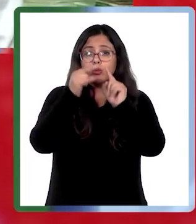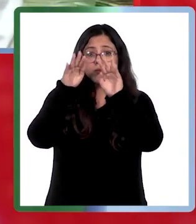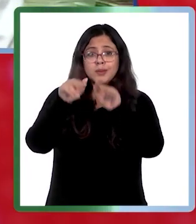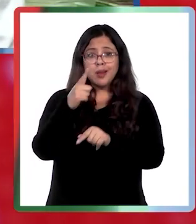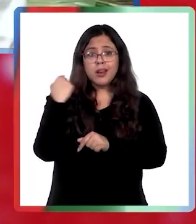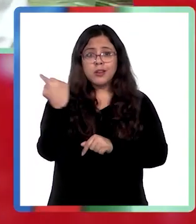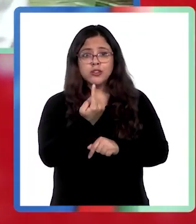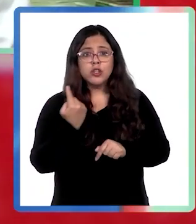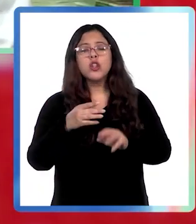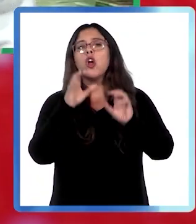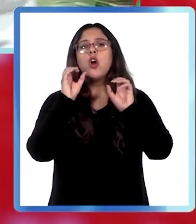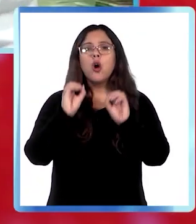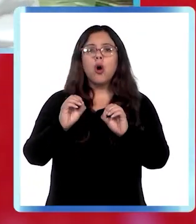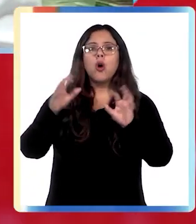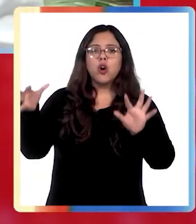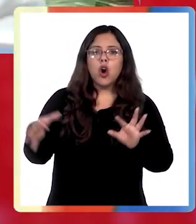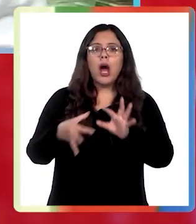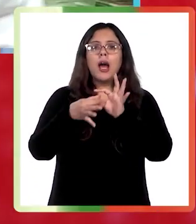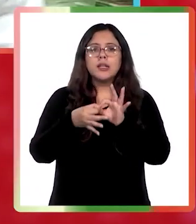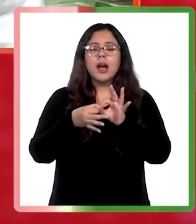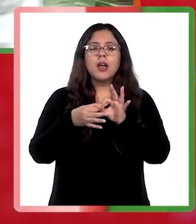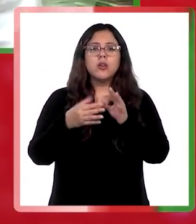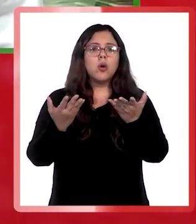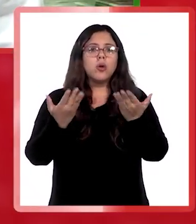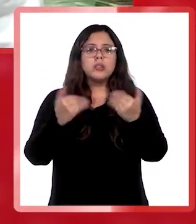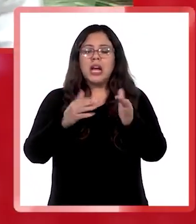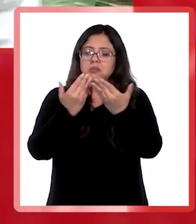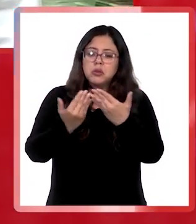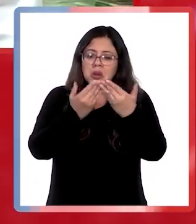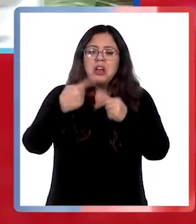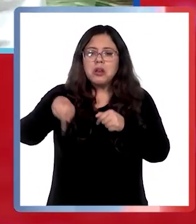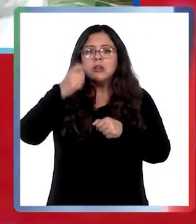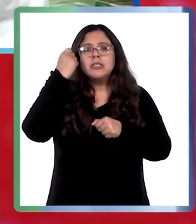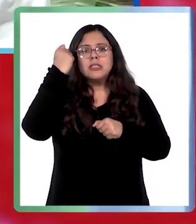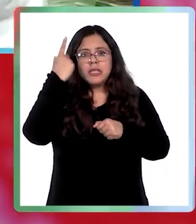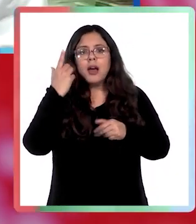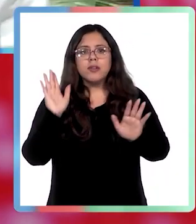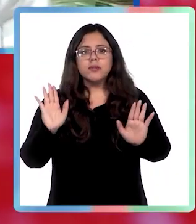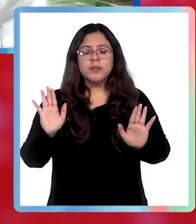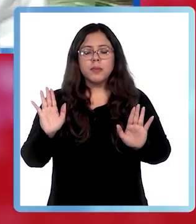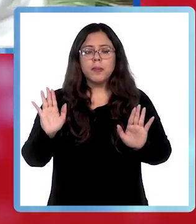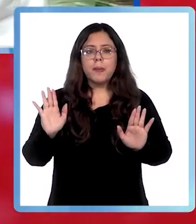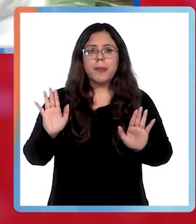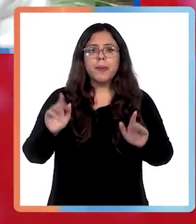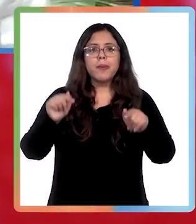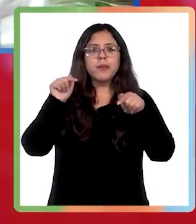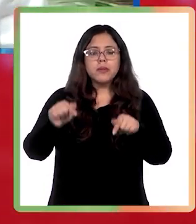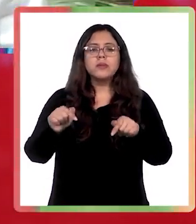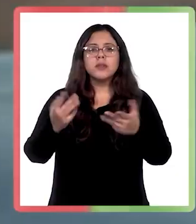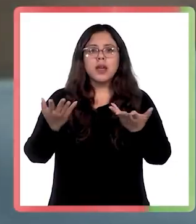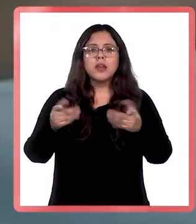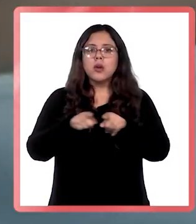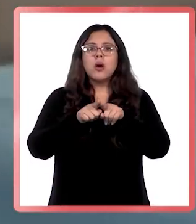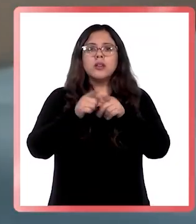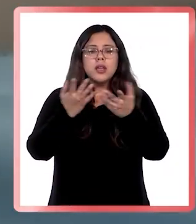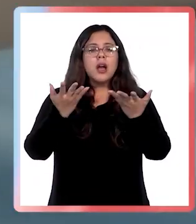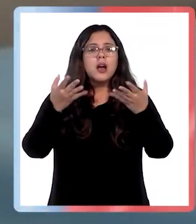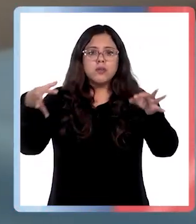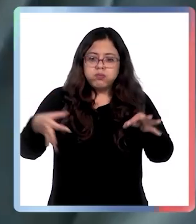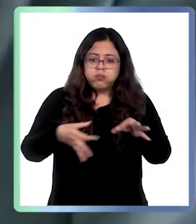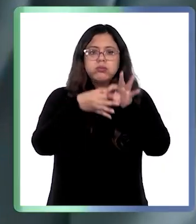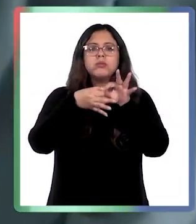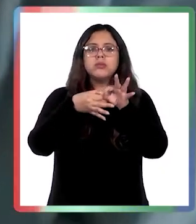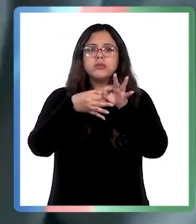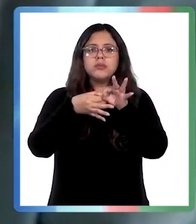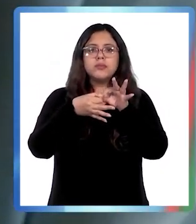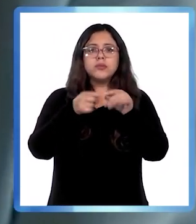o están conectados o ya estudiaron y saben cómo informarla. Así que se ha homogenizado. Es cierto, el